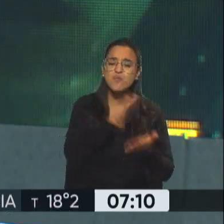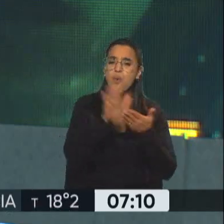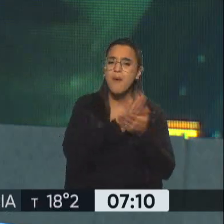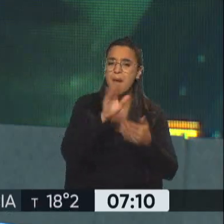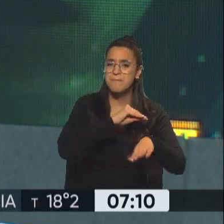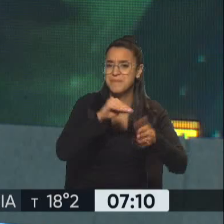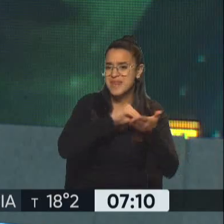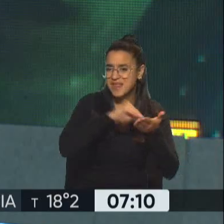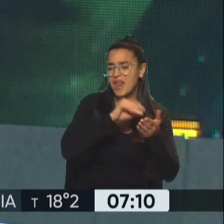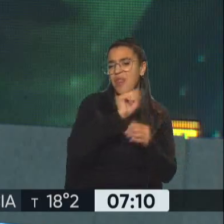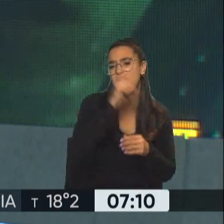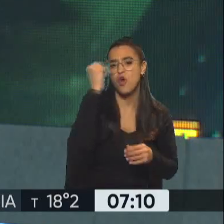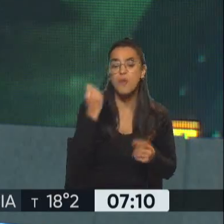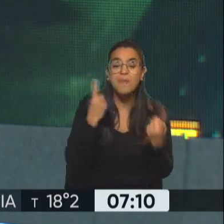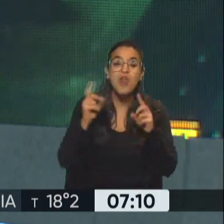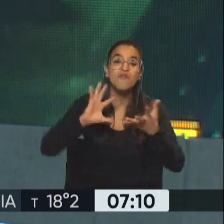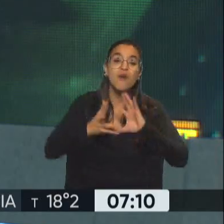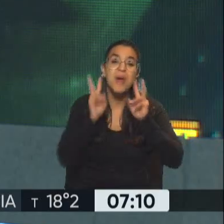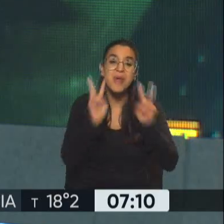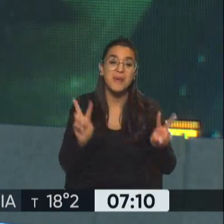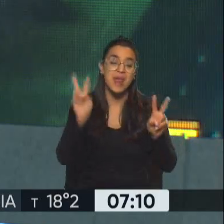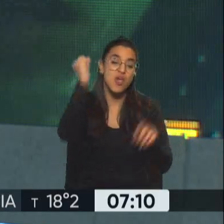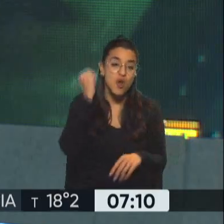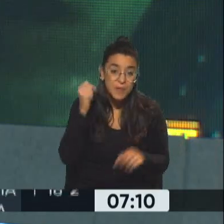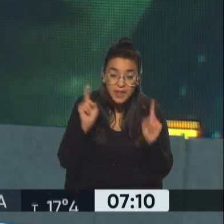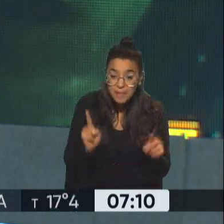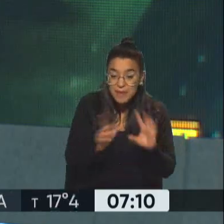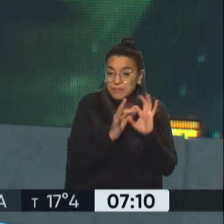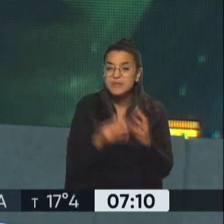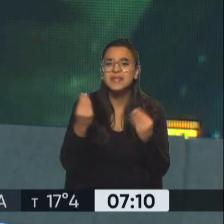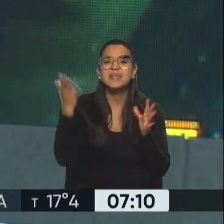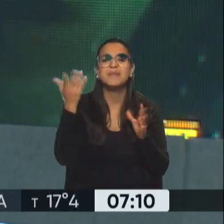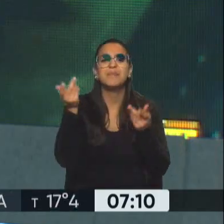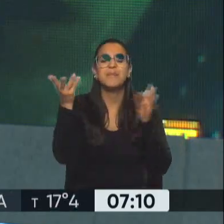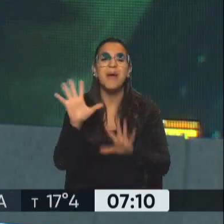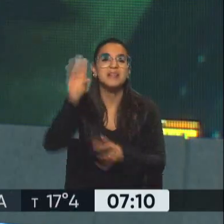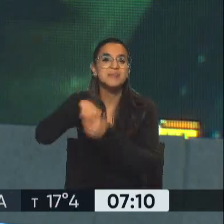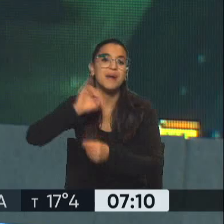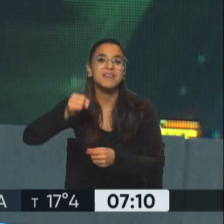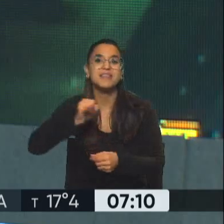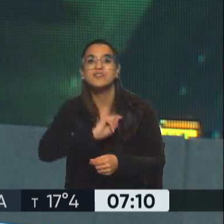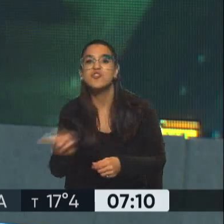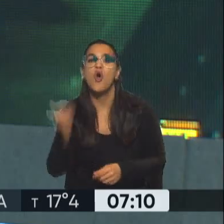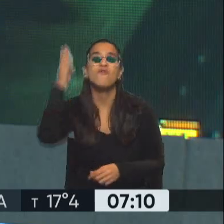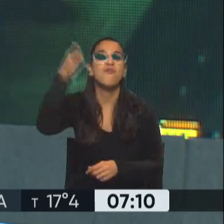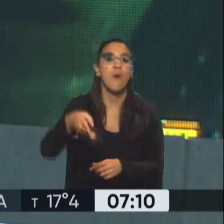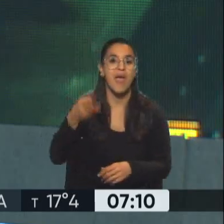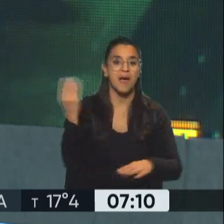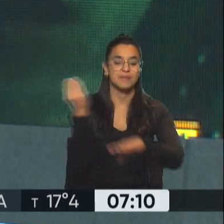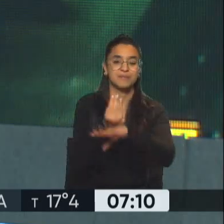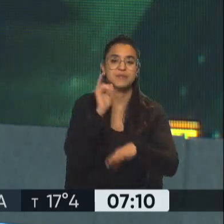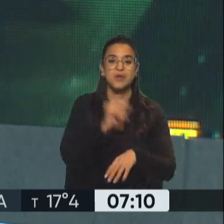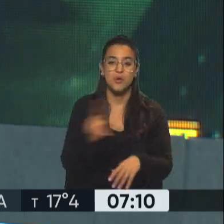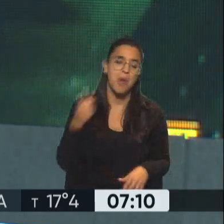economía pero la mirada política claramente tiene que ver con lo que veíamos recién también quienes participaron y quienes no de lo que ha sido su asunción y una